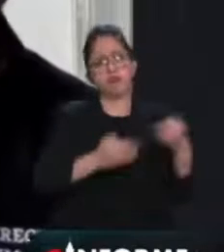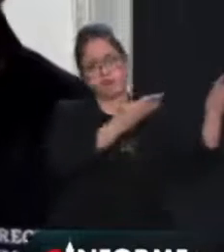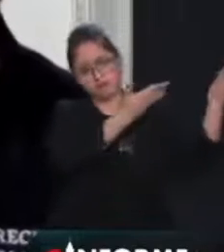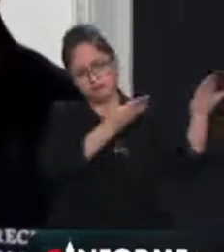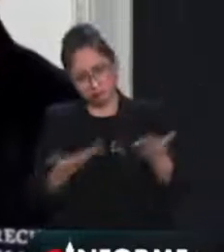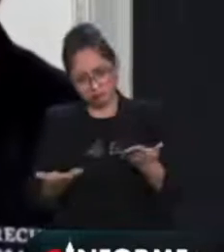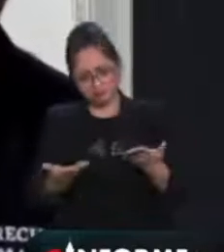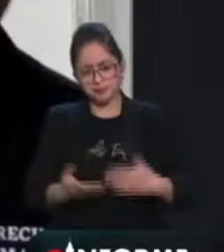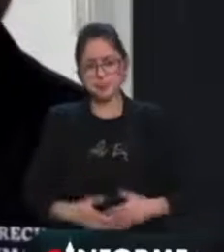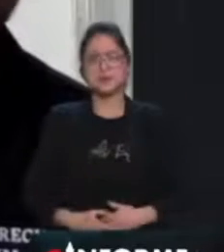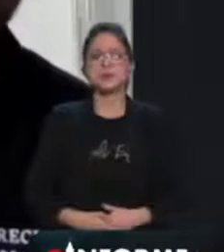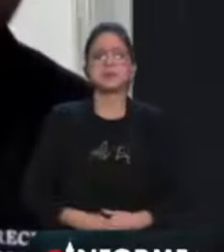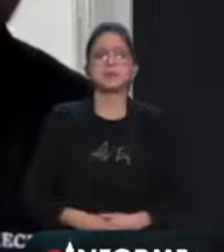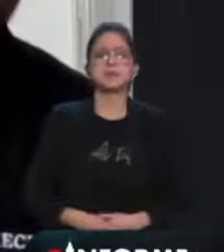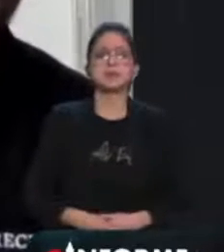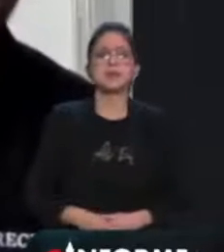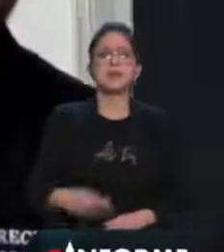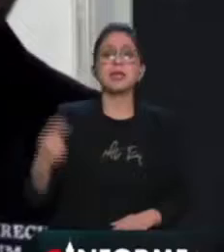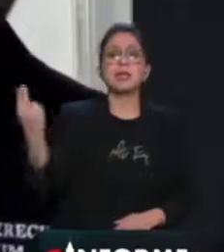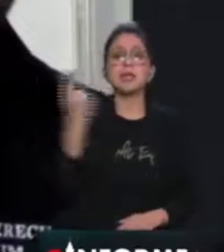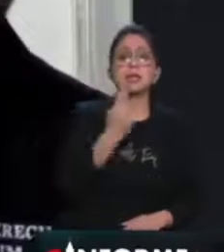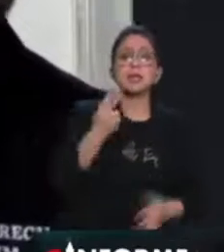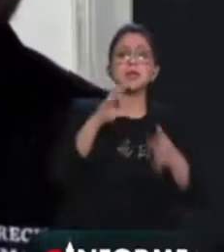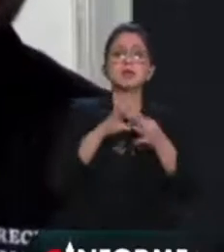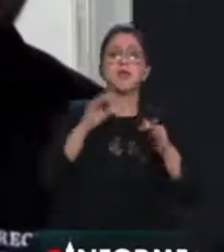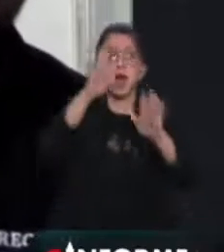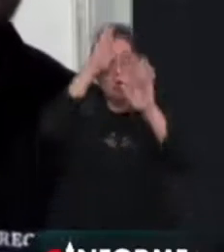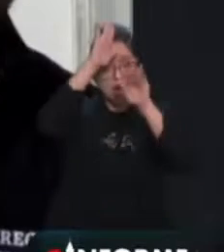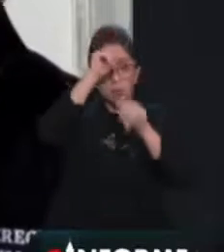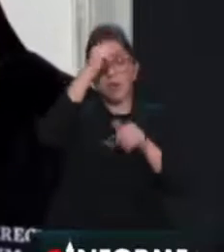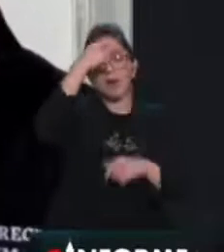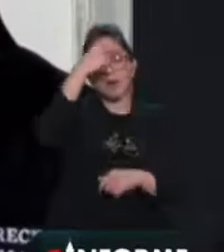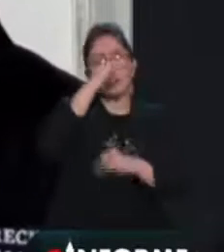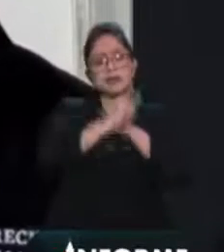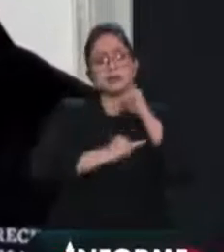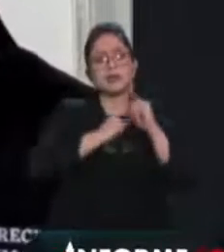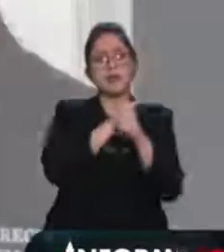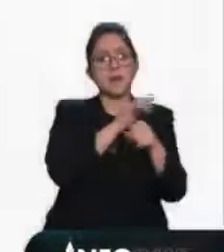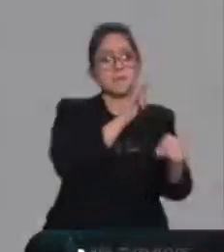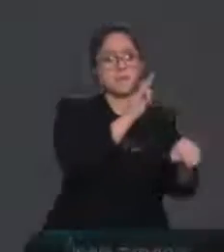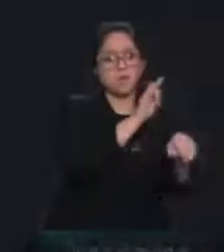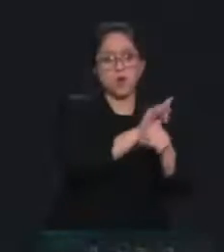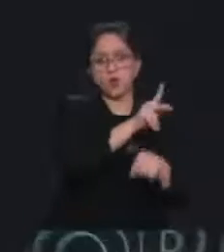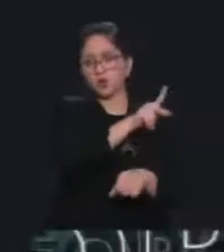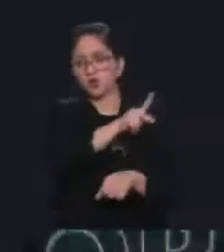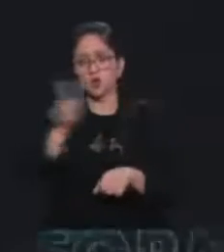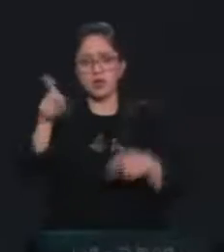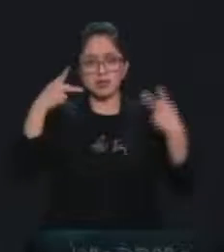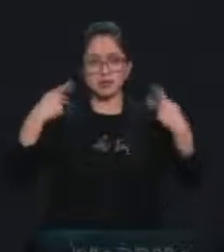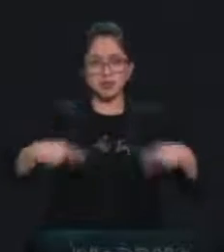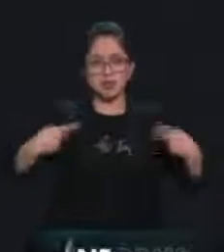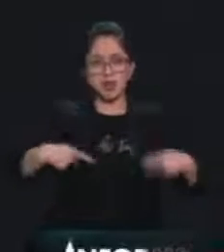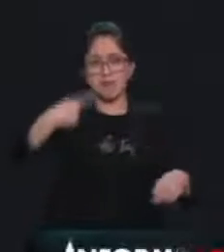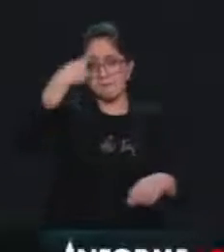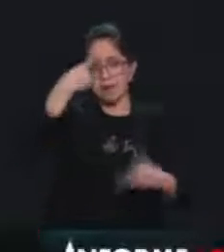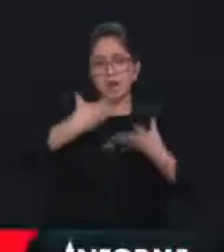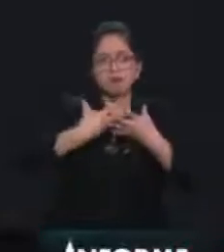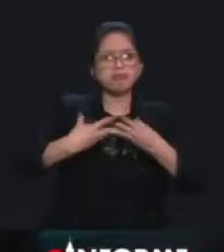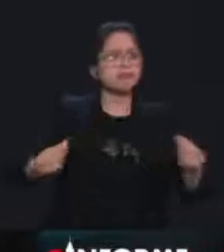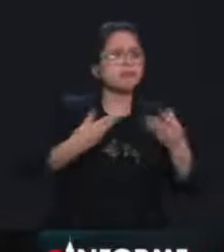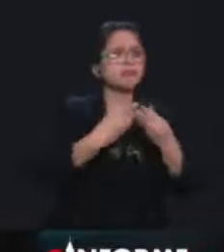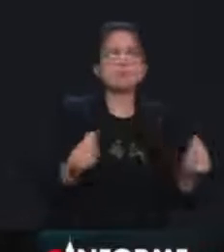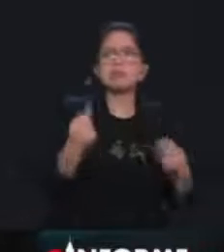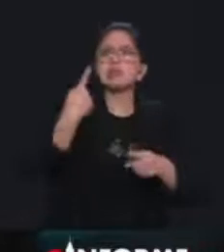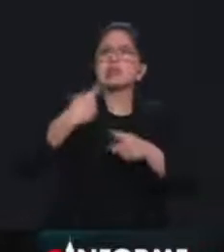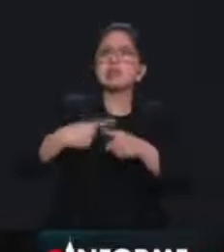que la Convención Internacional para la Protección de todas las personas contra la desaparición forzada y la propia